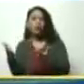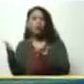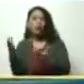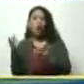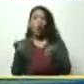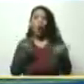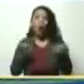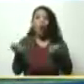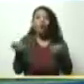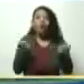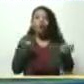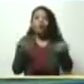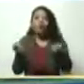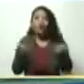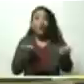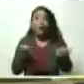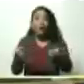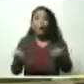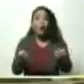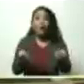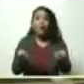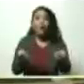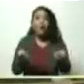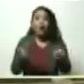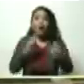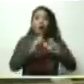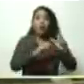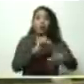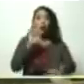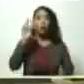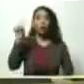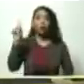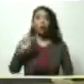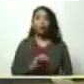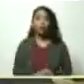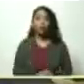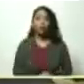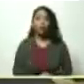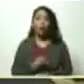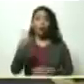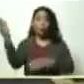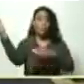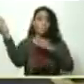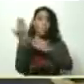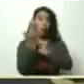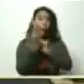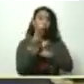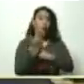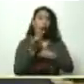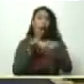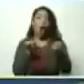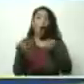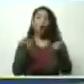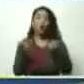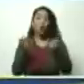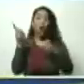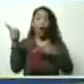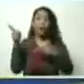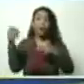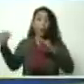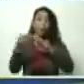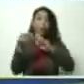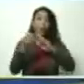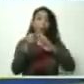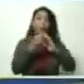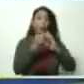colonialismo en siglo XXI son sanciones colonialistas medidas coercitivas